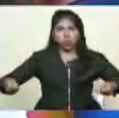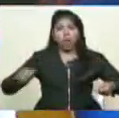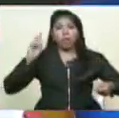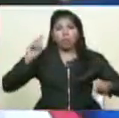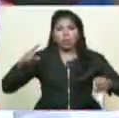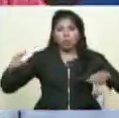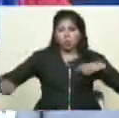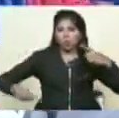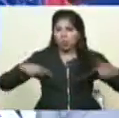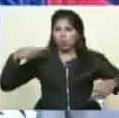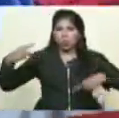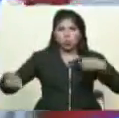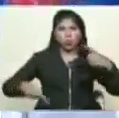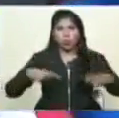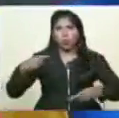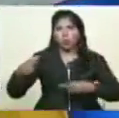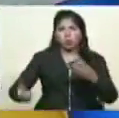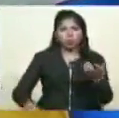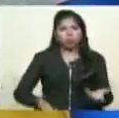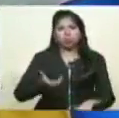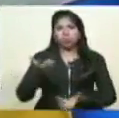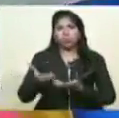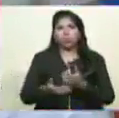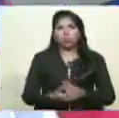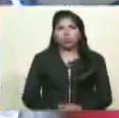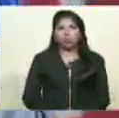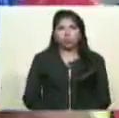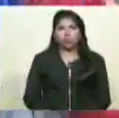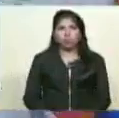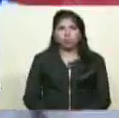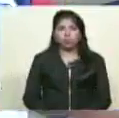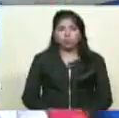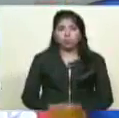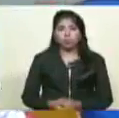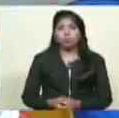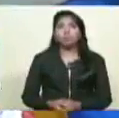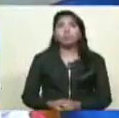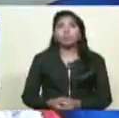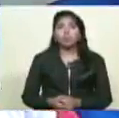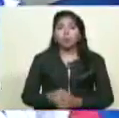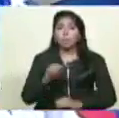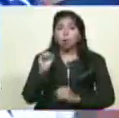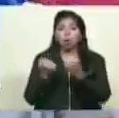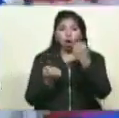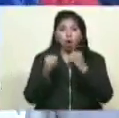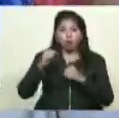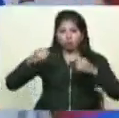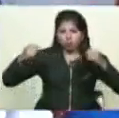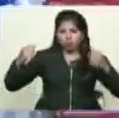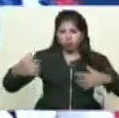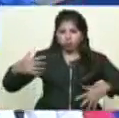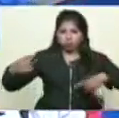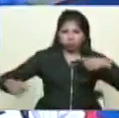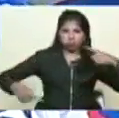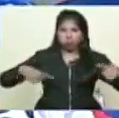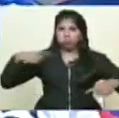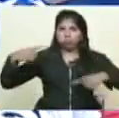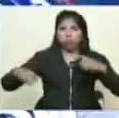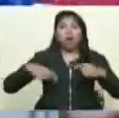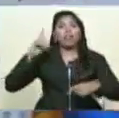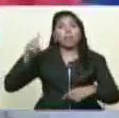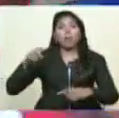turbogeneradores, hemos rebobinado motores, presidente, y lo ponemos en práctica y lo podemos decir. El tema del cuerpo de